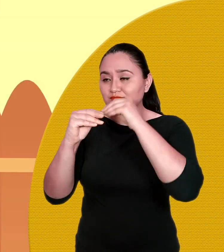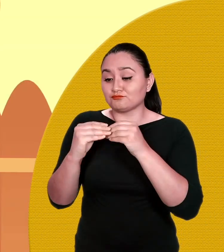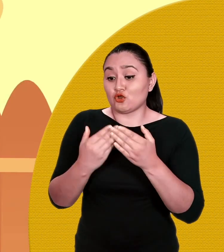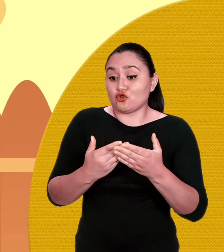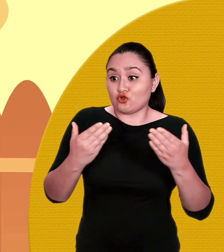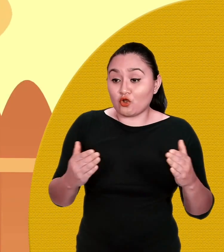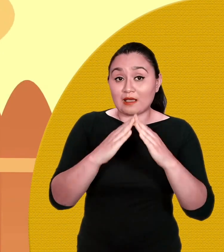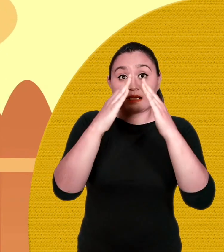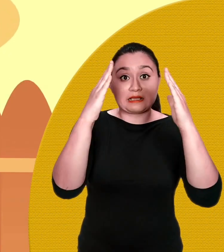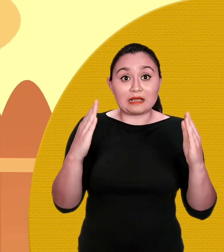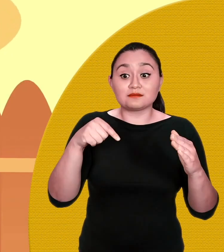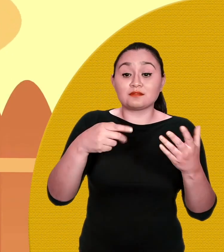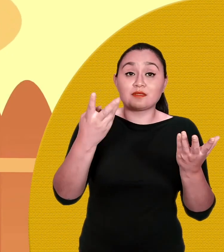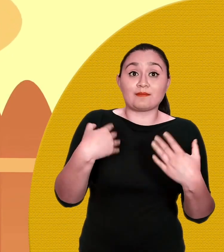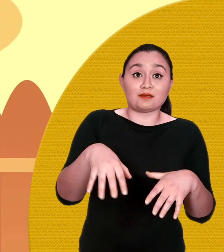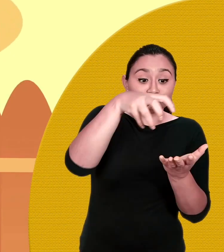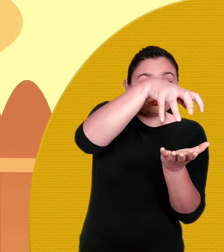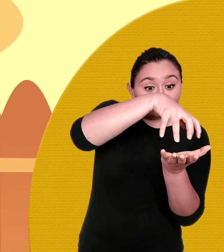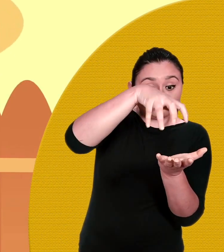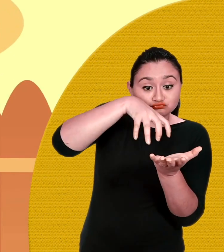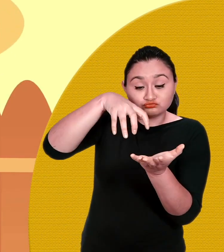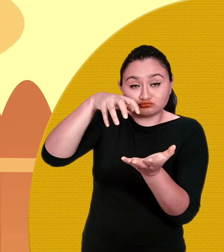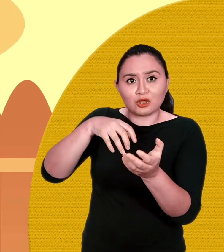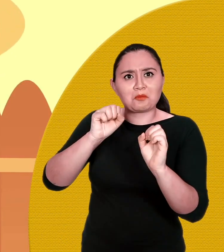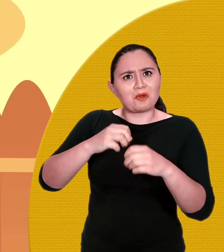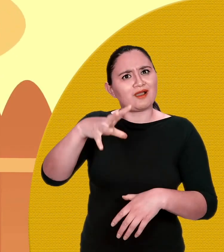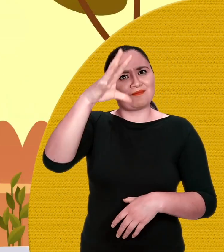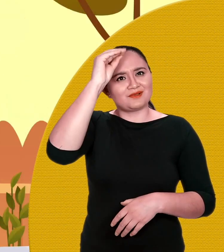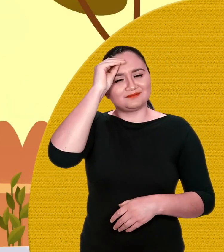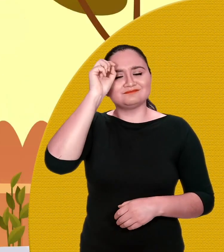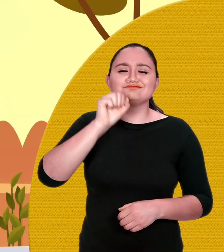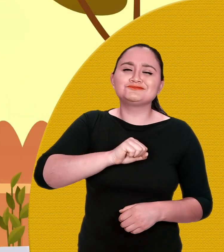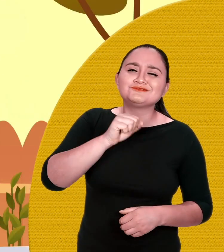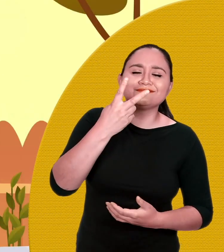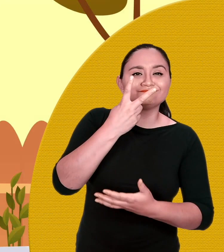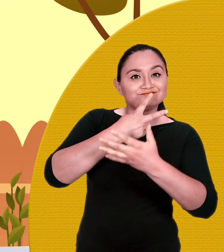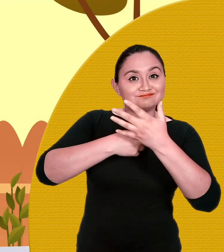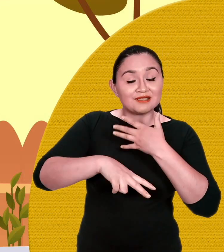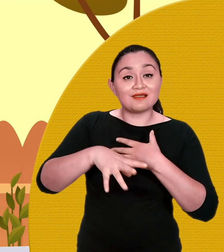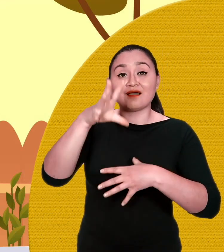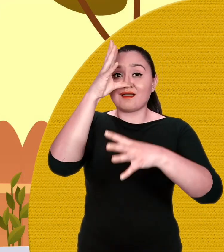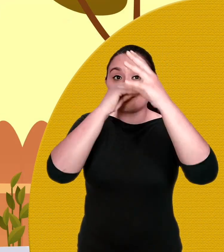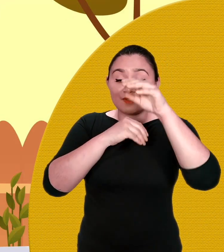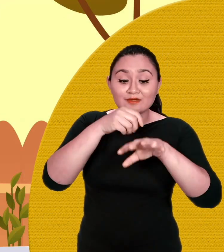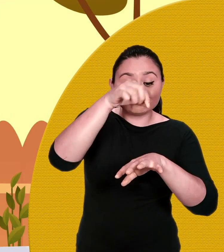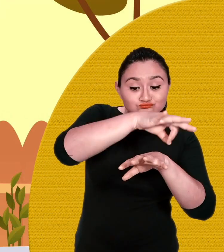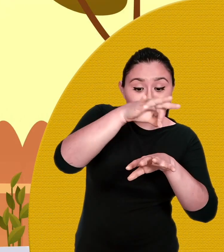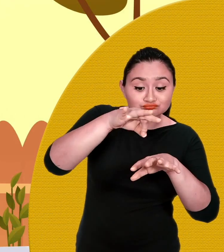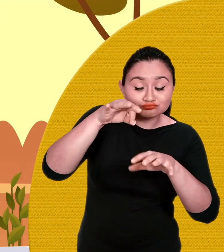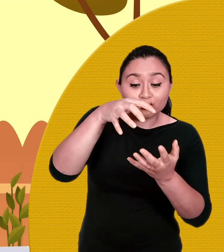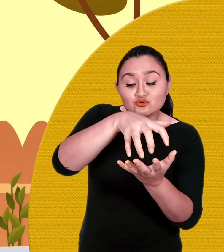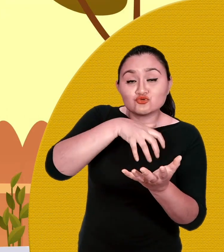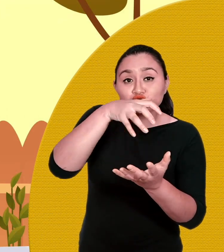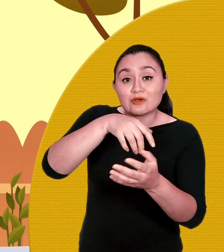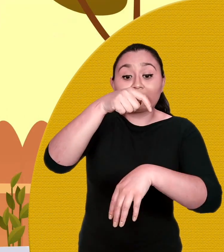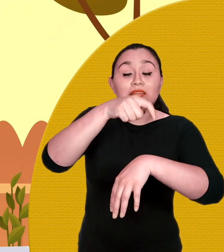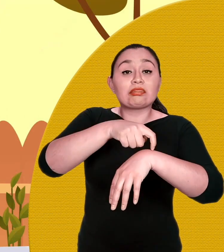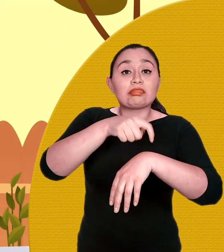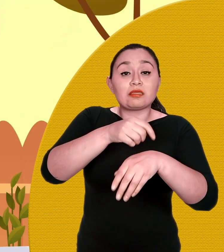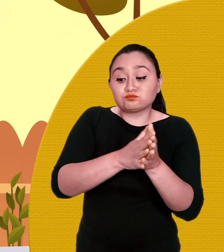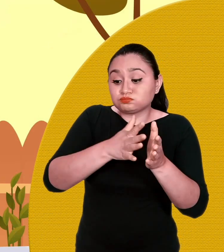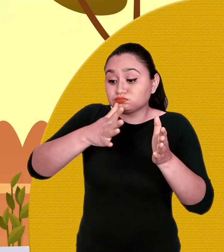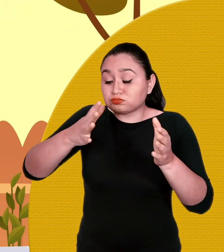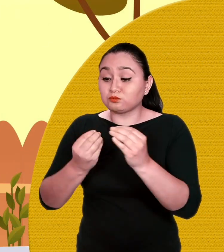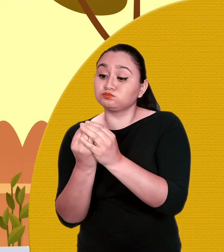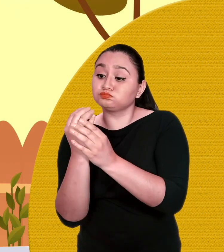que hacer cosas en la casa y con el huerto podemos aprender mucho. Sí, hija, aprendemos a sembrar, a saber cuánto